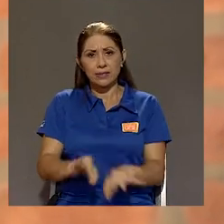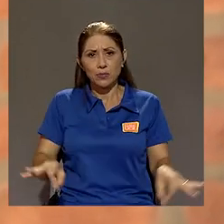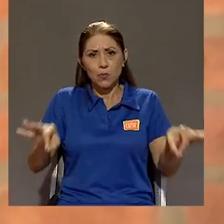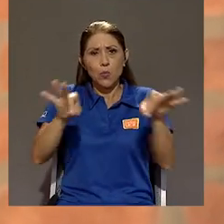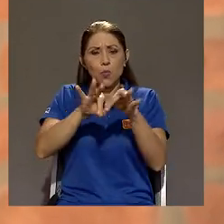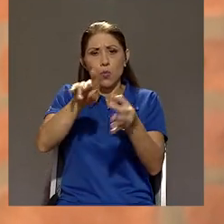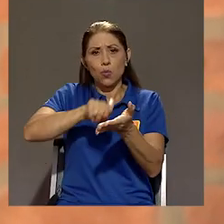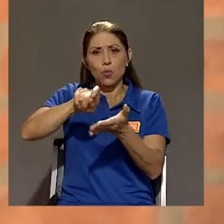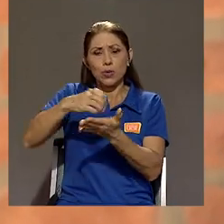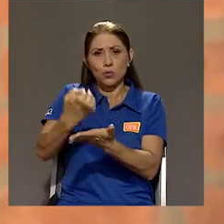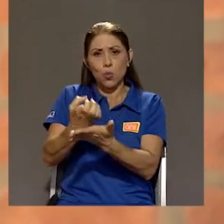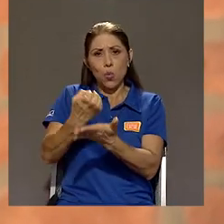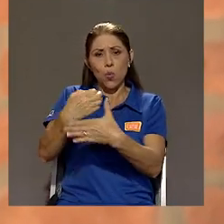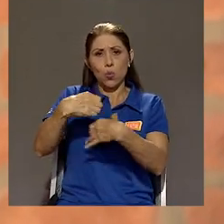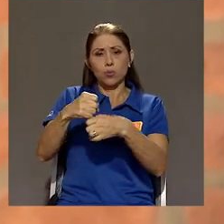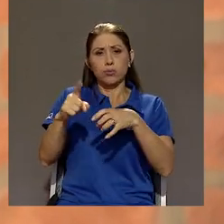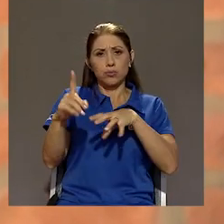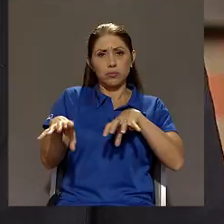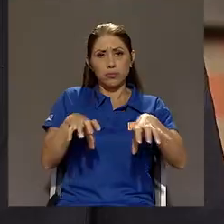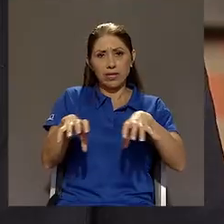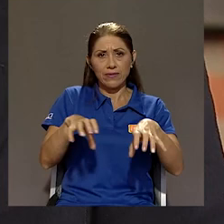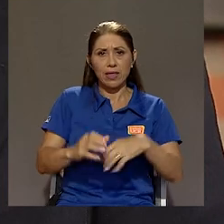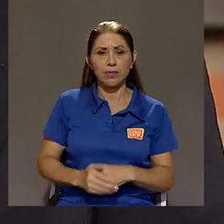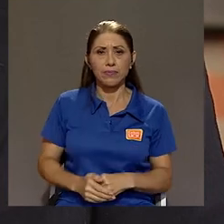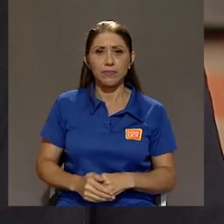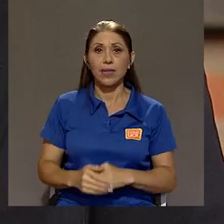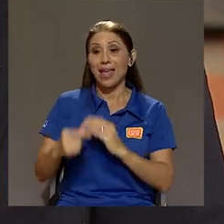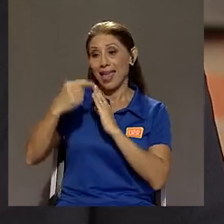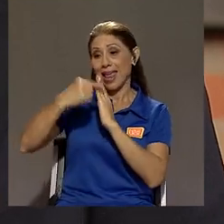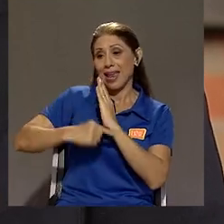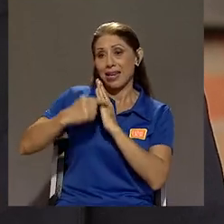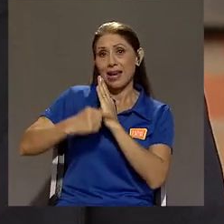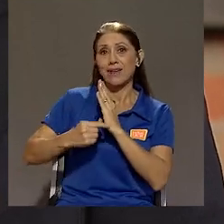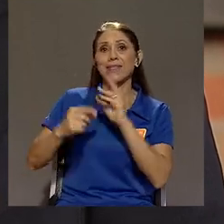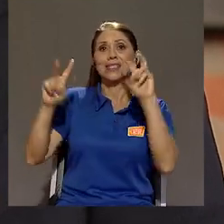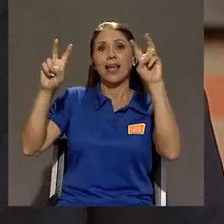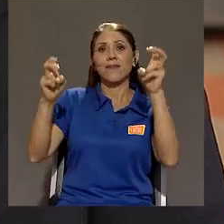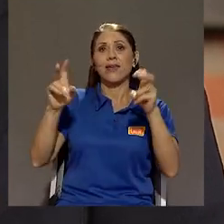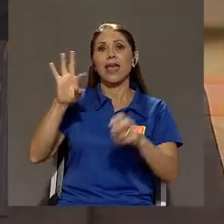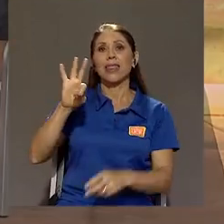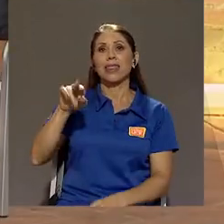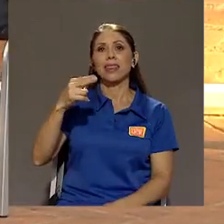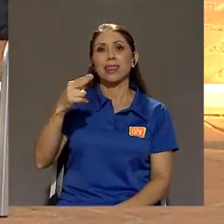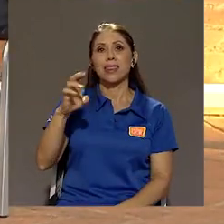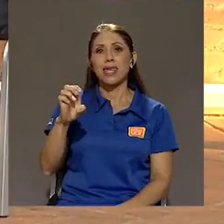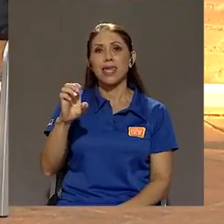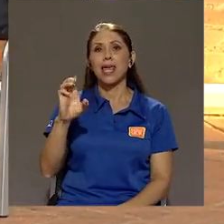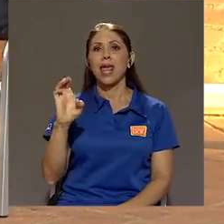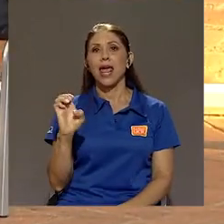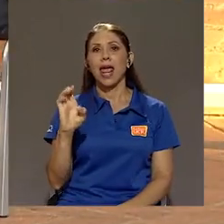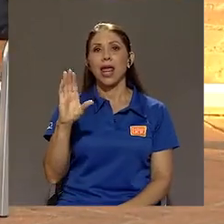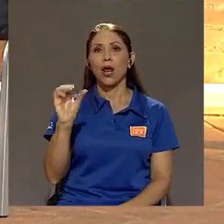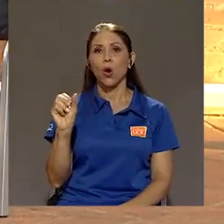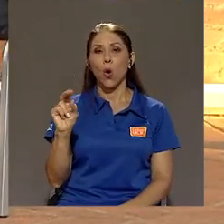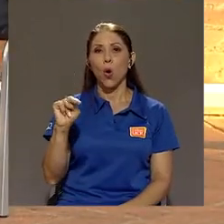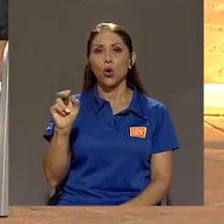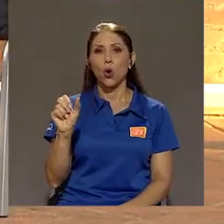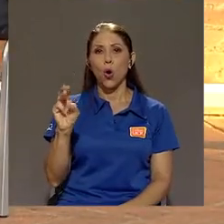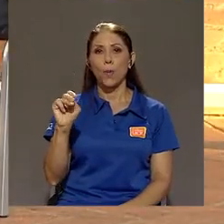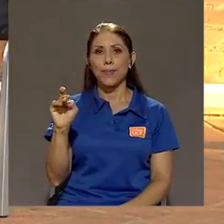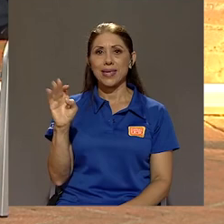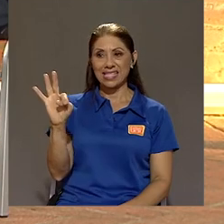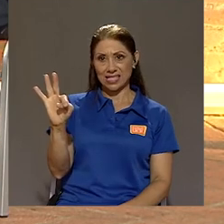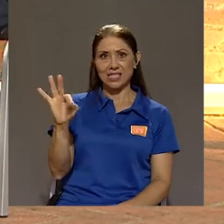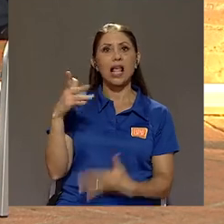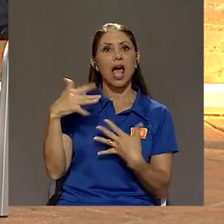de Economía hiciera una actividad. Bueno, de hecho, en la revista The Economist han dedicado varios artículos. O sea, fue